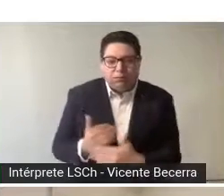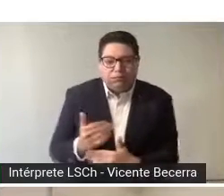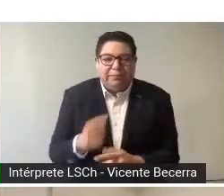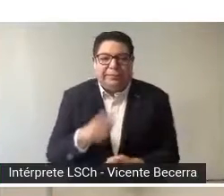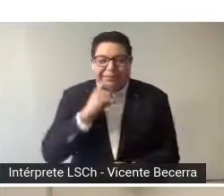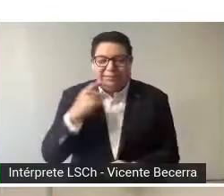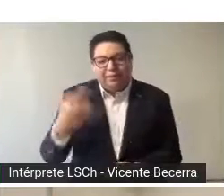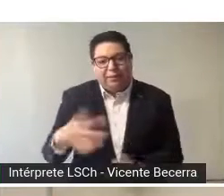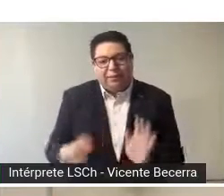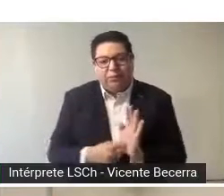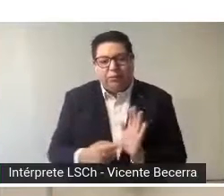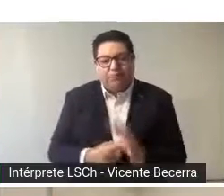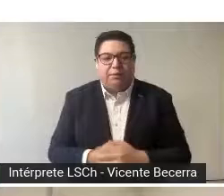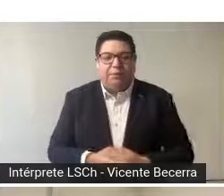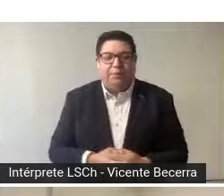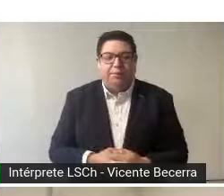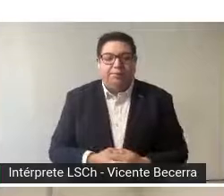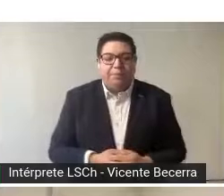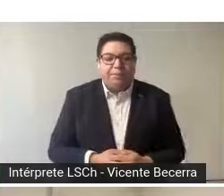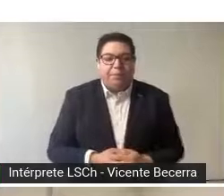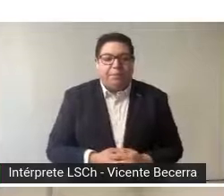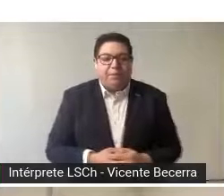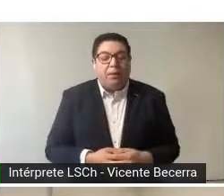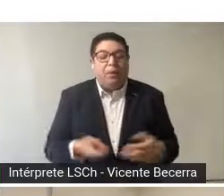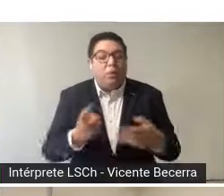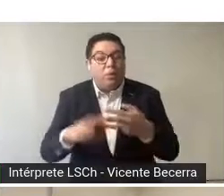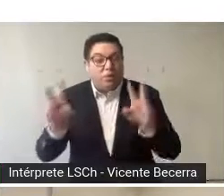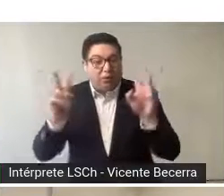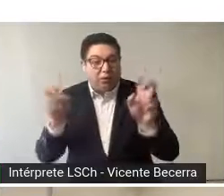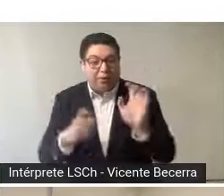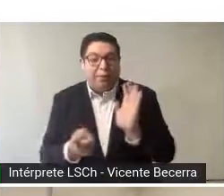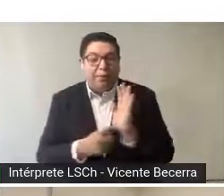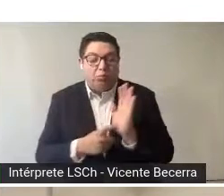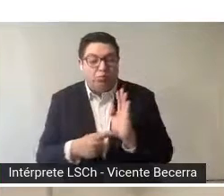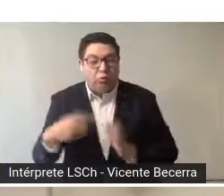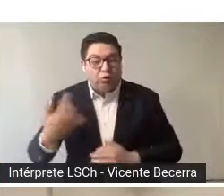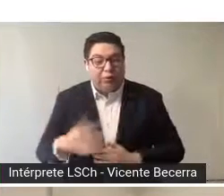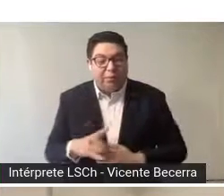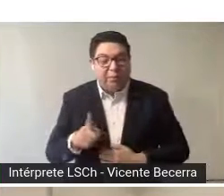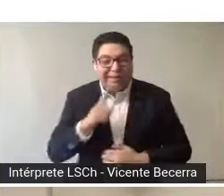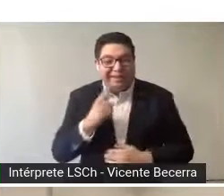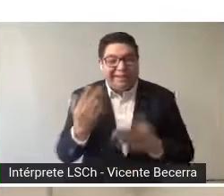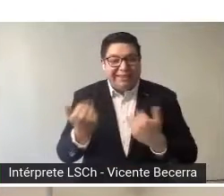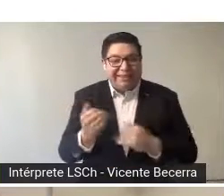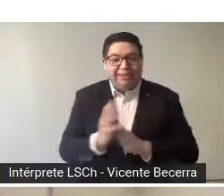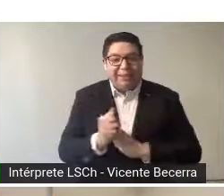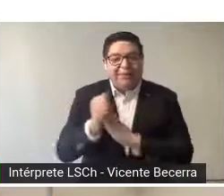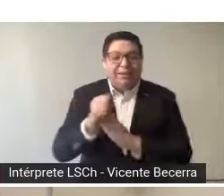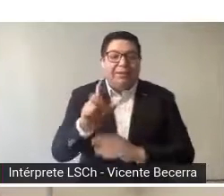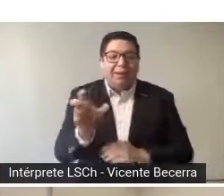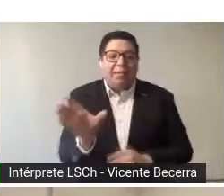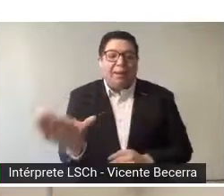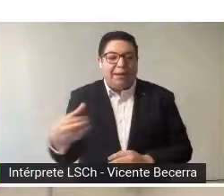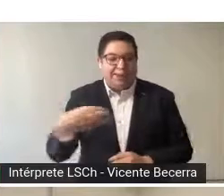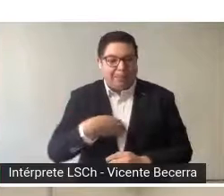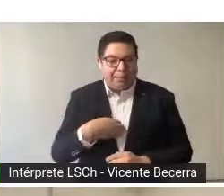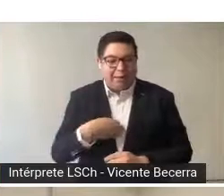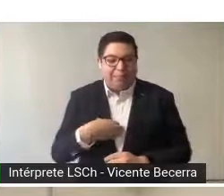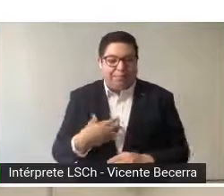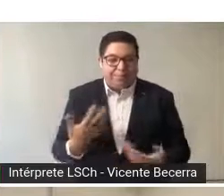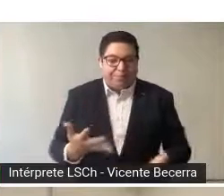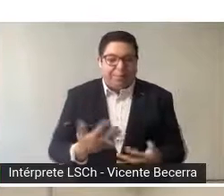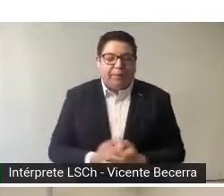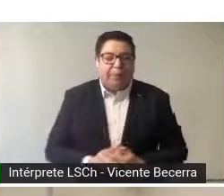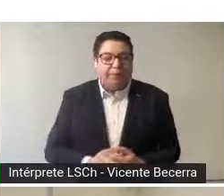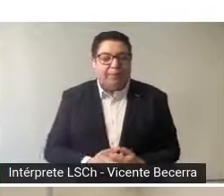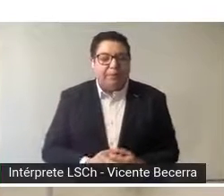fundamental. Y creo que el tercer pilar que tiene que tener un liderazgo es la empatía. Y tú de alguna manera